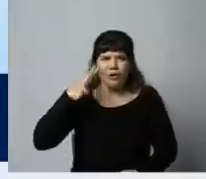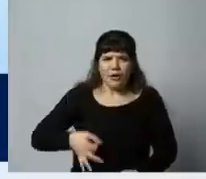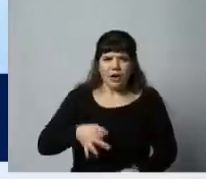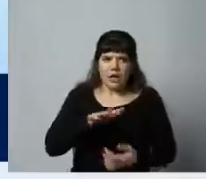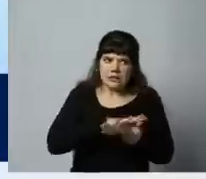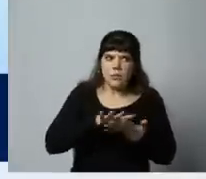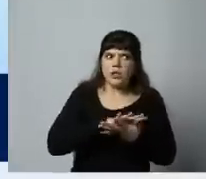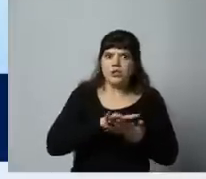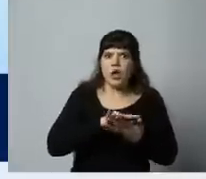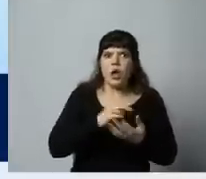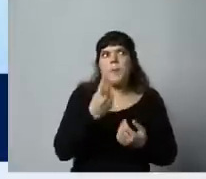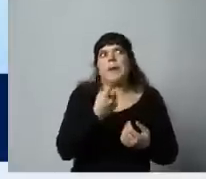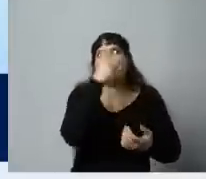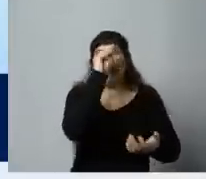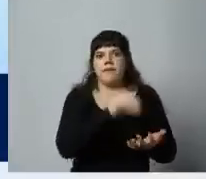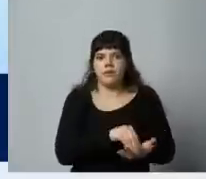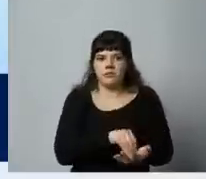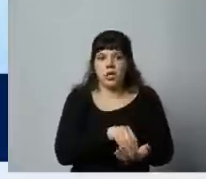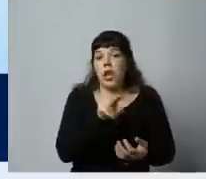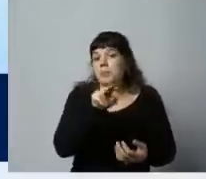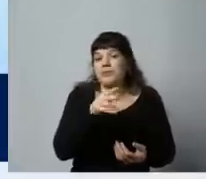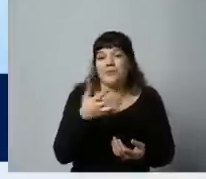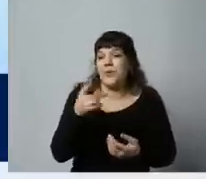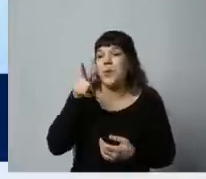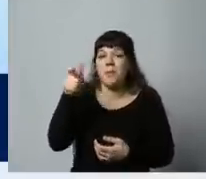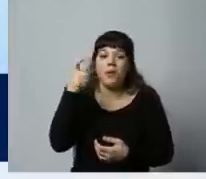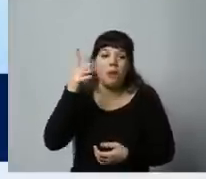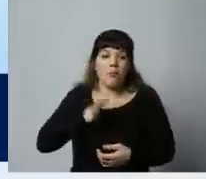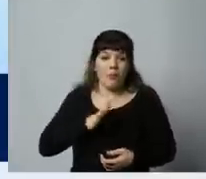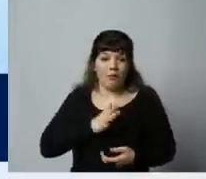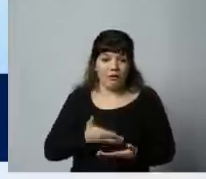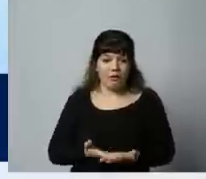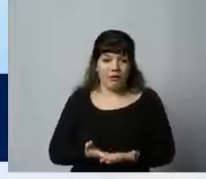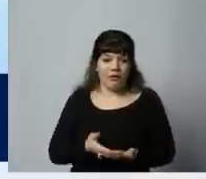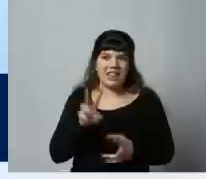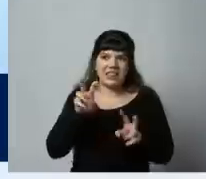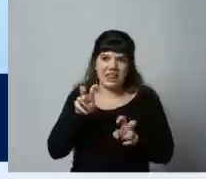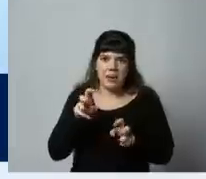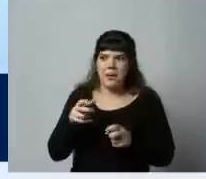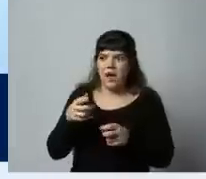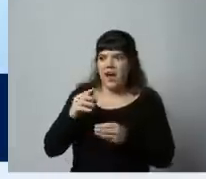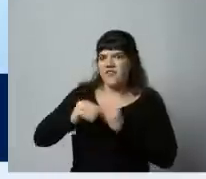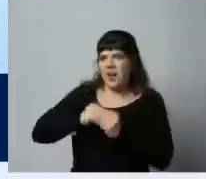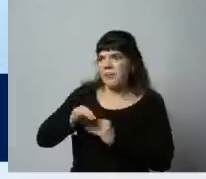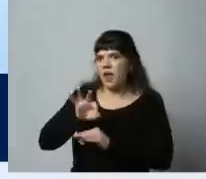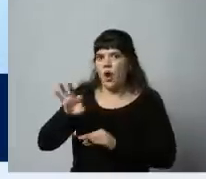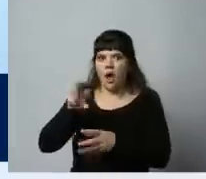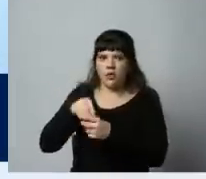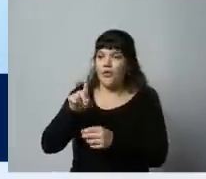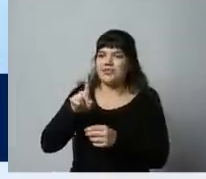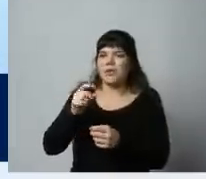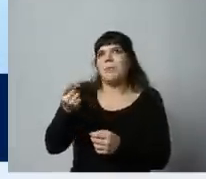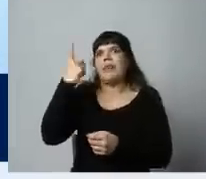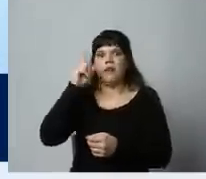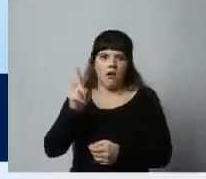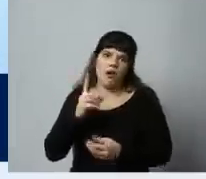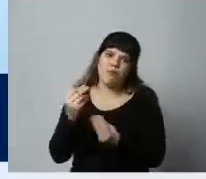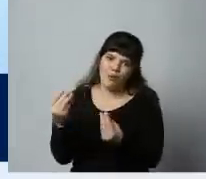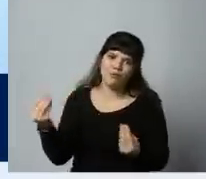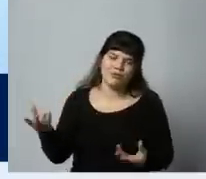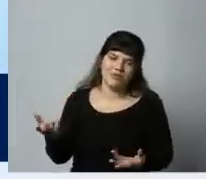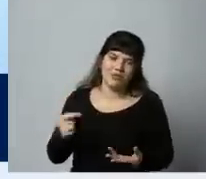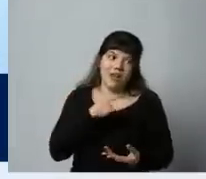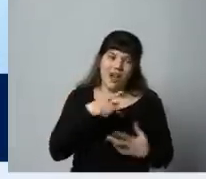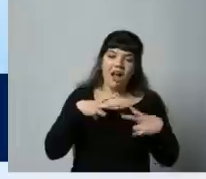situación aislada así como cuando matan a una mujer en contexto de femicidio no es una situación aislada creo que esas son